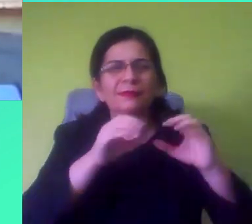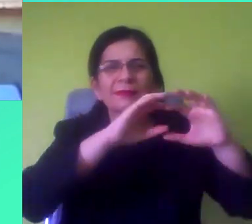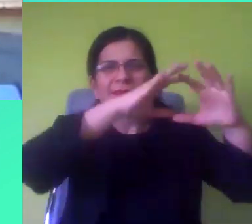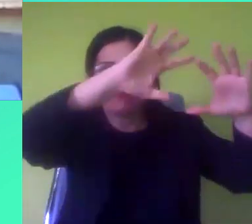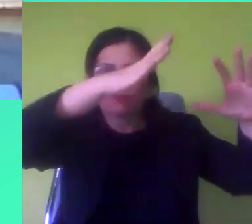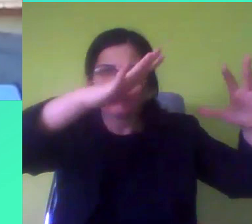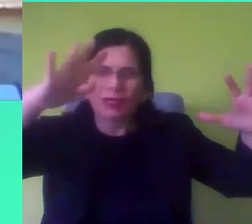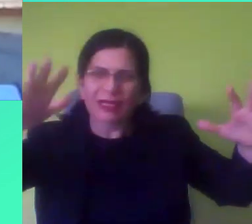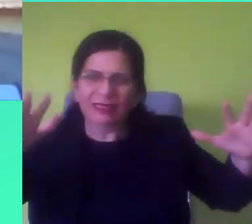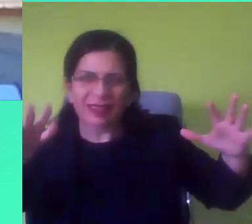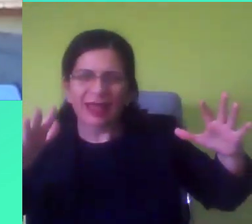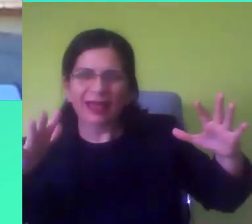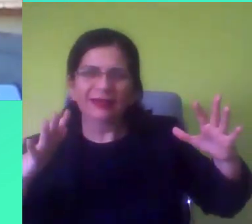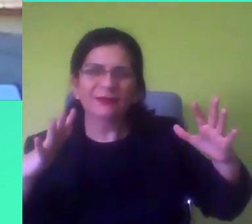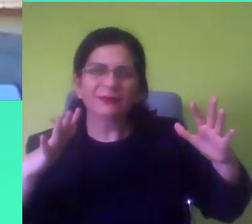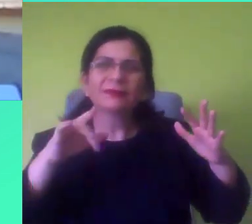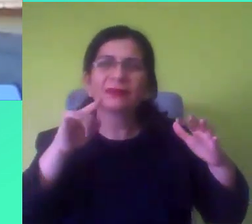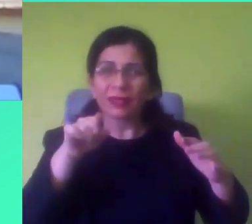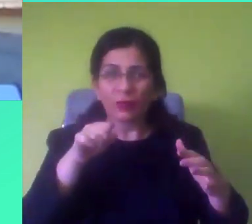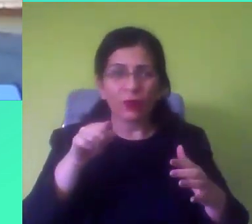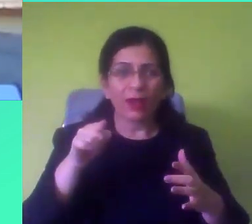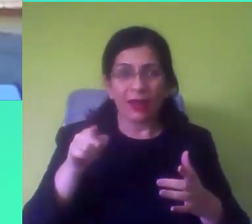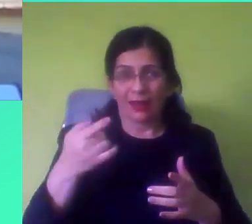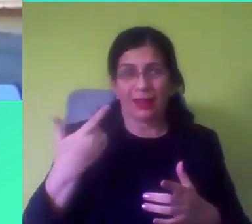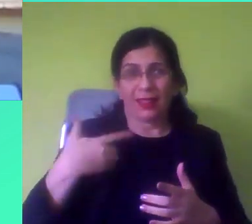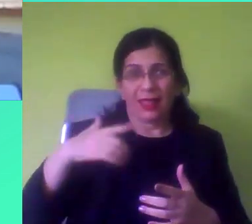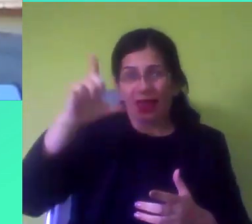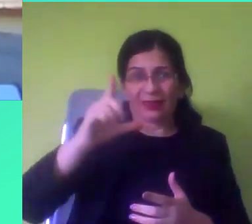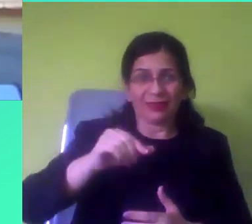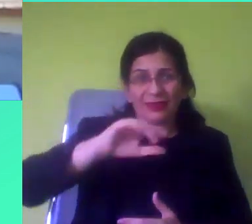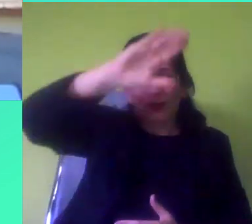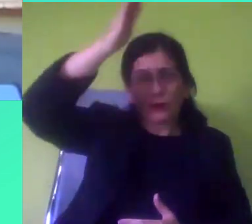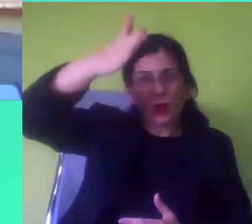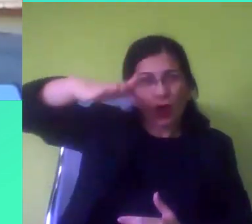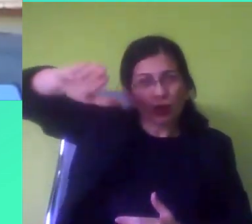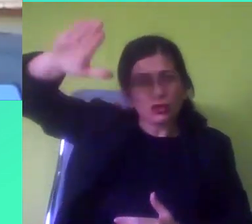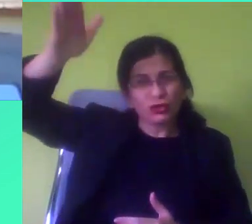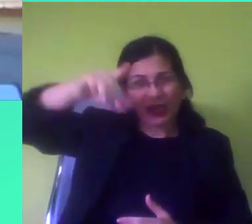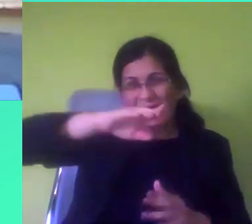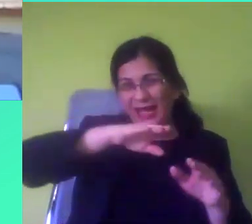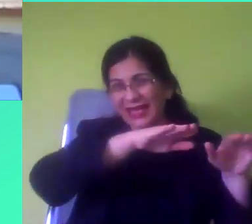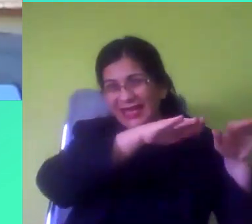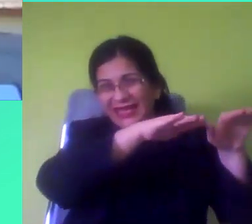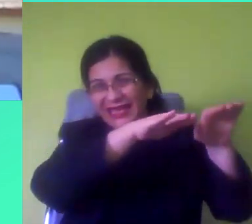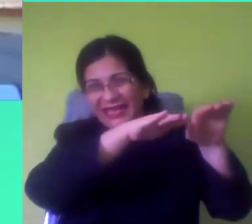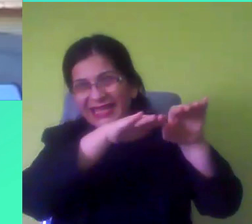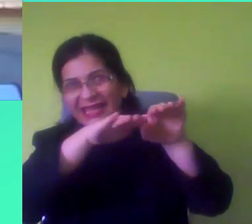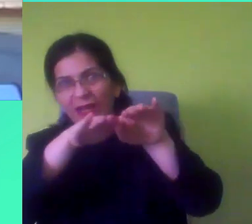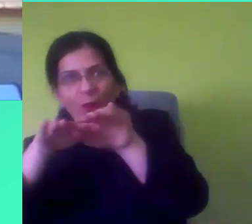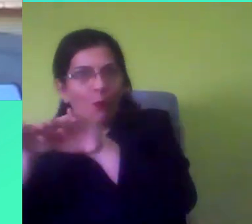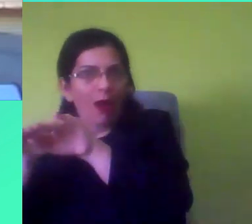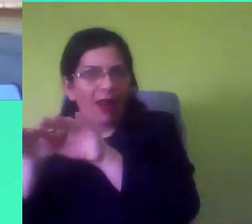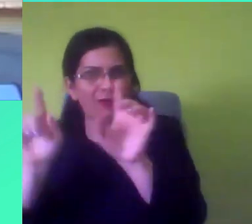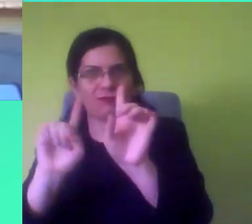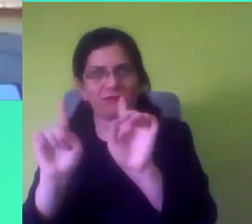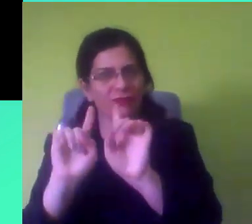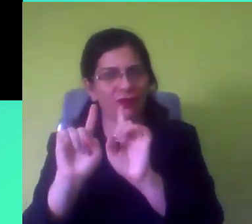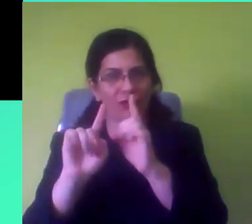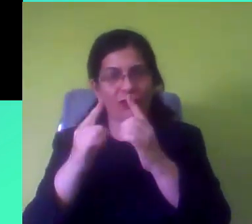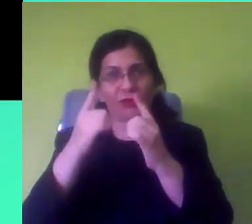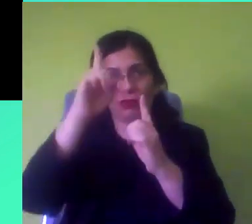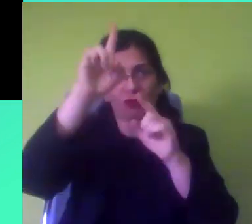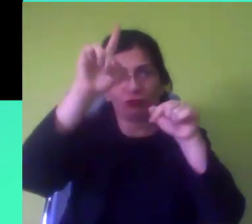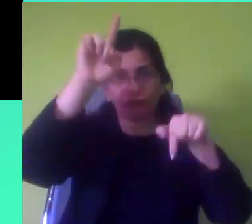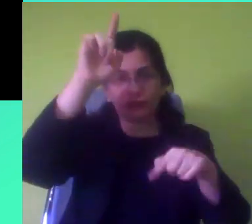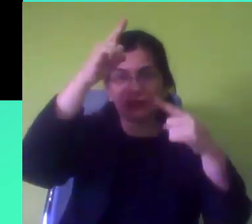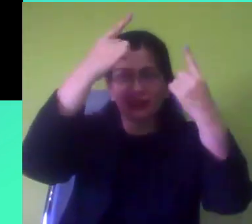se encuentran de la misma manera a lo largo de toda la cordillera de los Andes, sobre todo la cordillera de los Andes de Argentina. Y